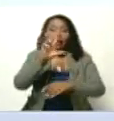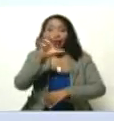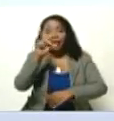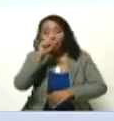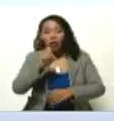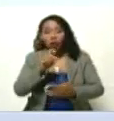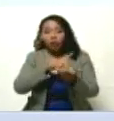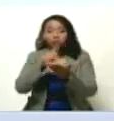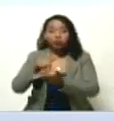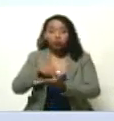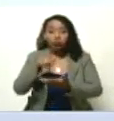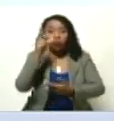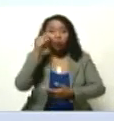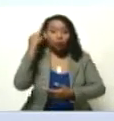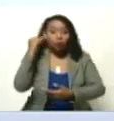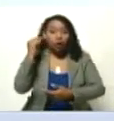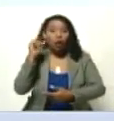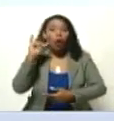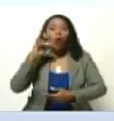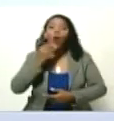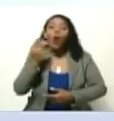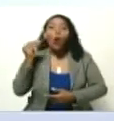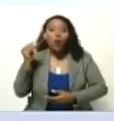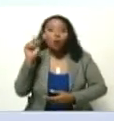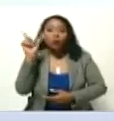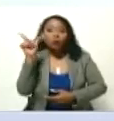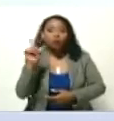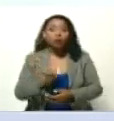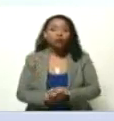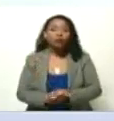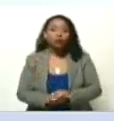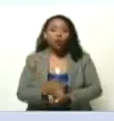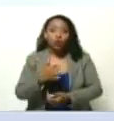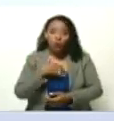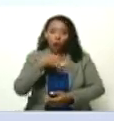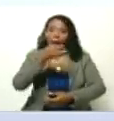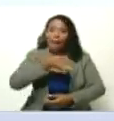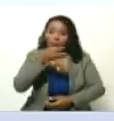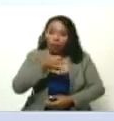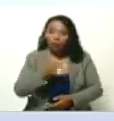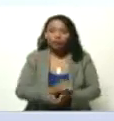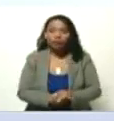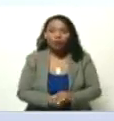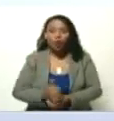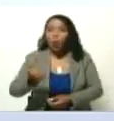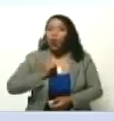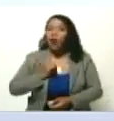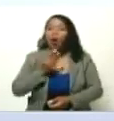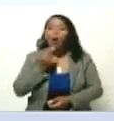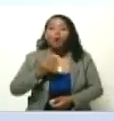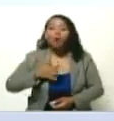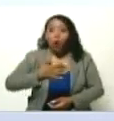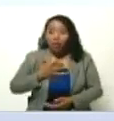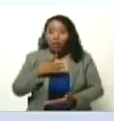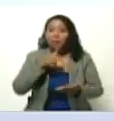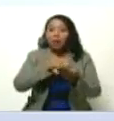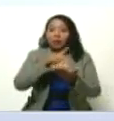ser postulado o postulada para la JPSUV. Me explico, cualquier joven puede ser